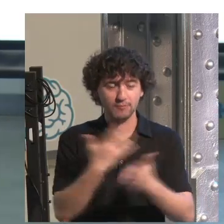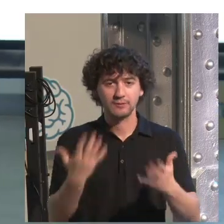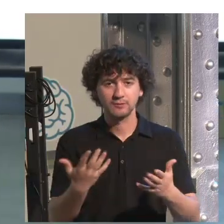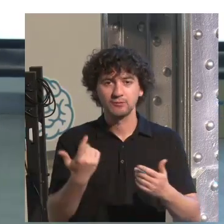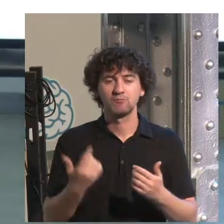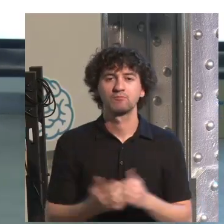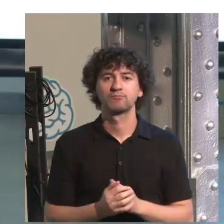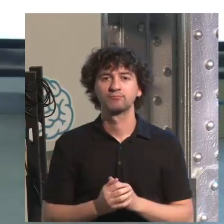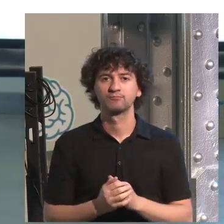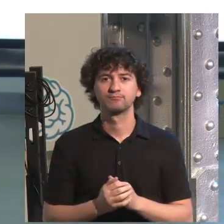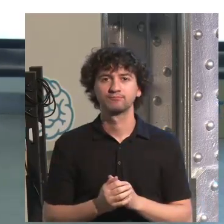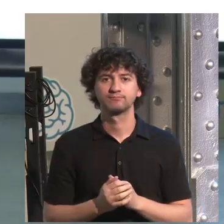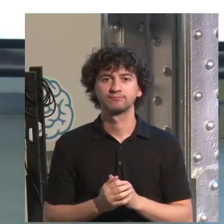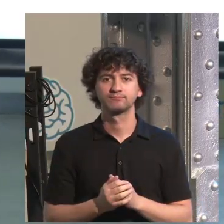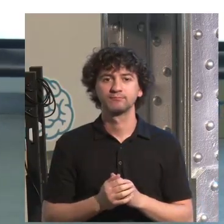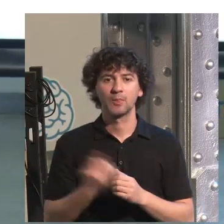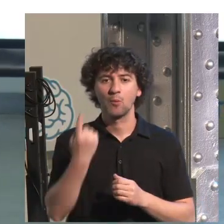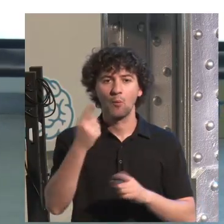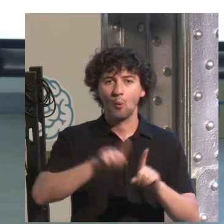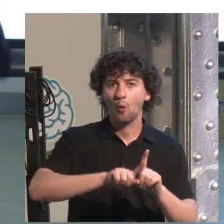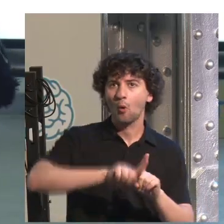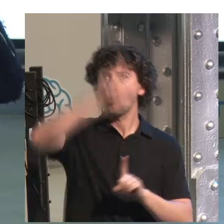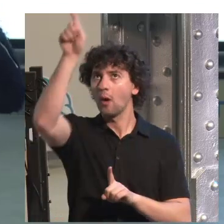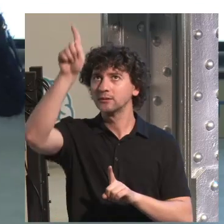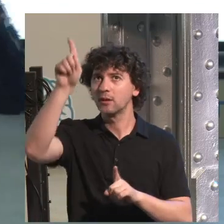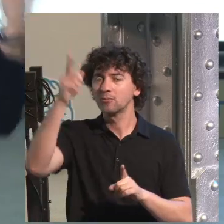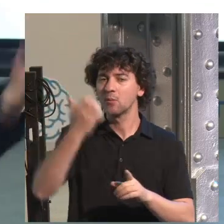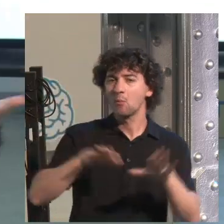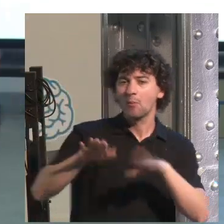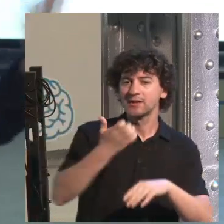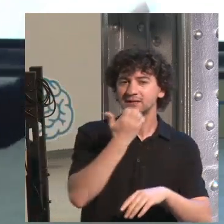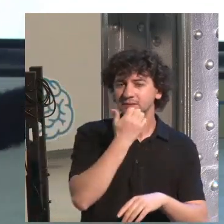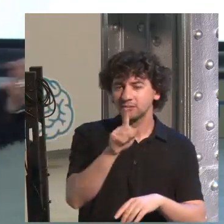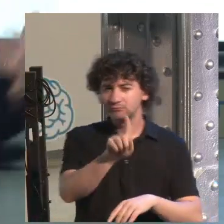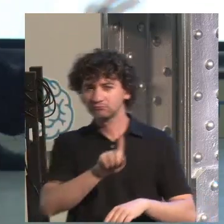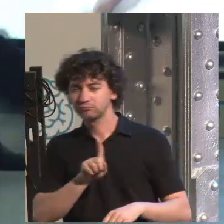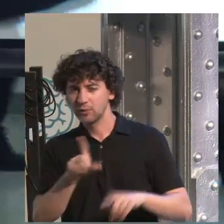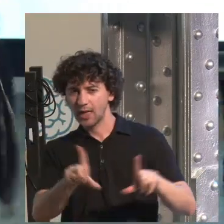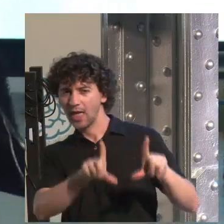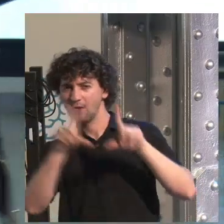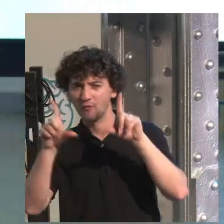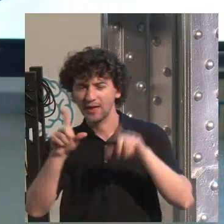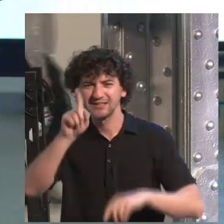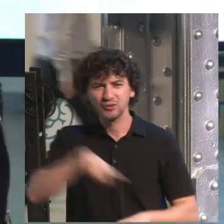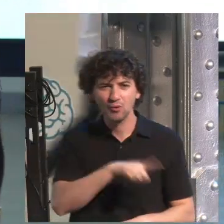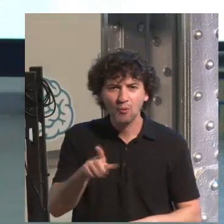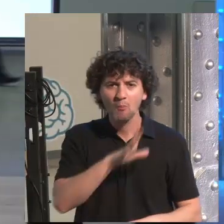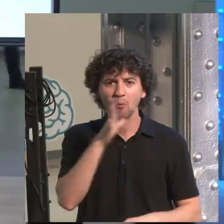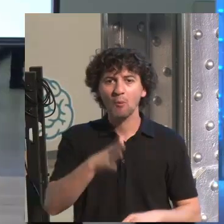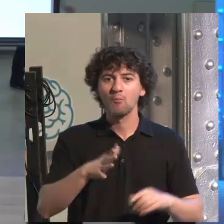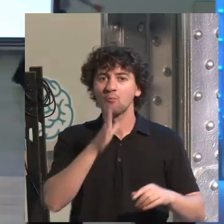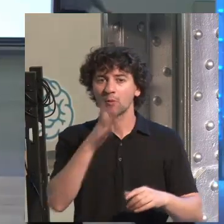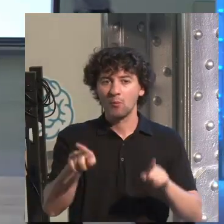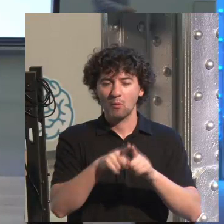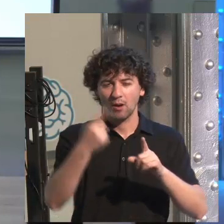se mueve en este caso es un cohete, si el niño está enfocado. ¿Y cómo sabe el sistema si el niño está enfocado o no? Porque están monitorizando su